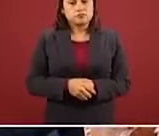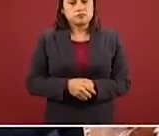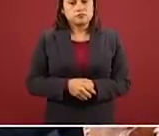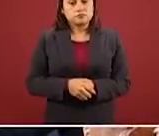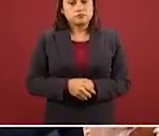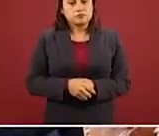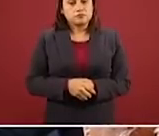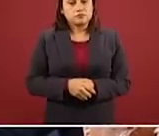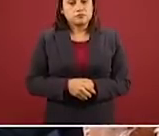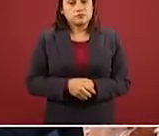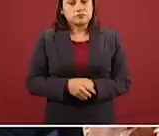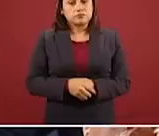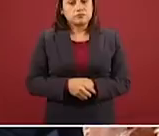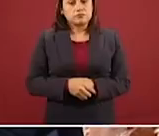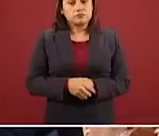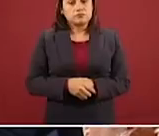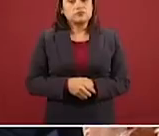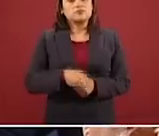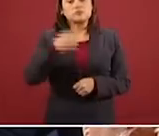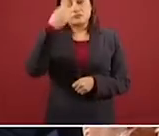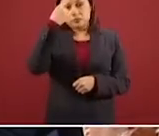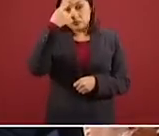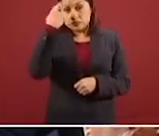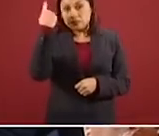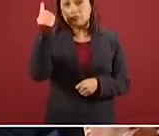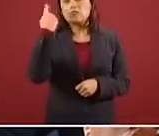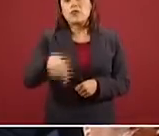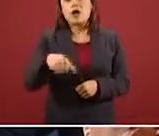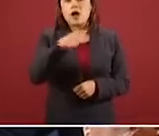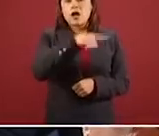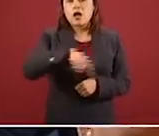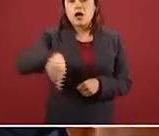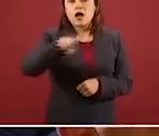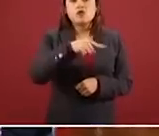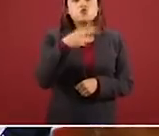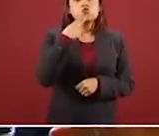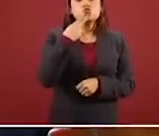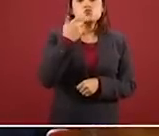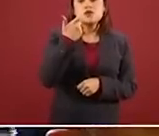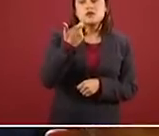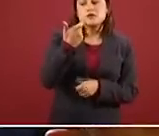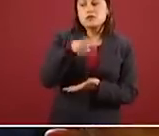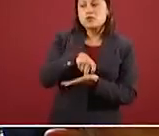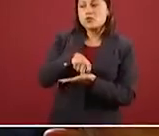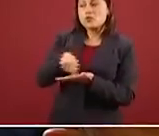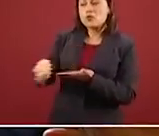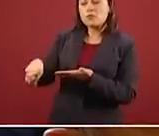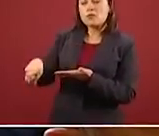a que empiece a invertir en un bono especial